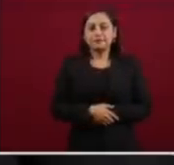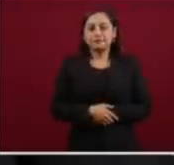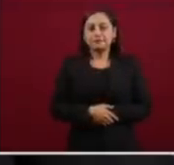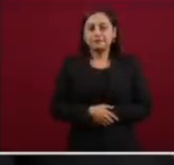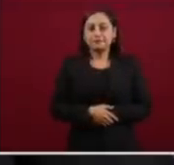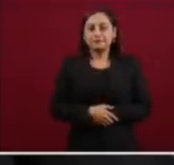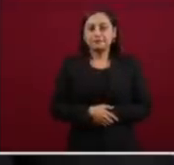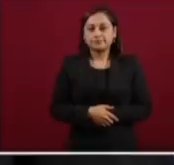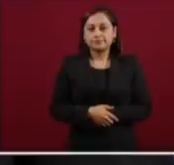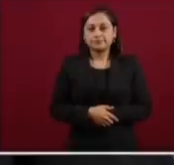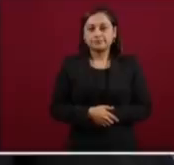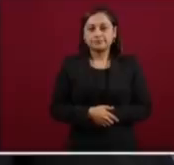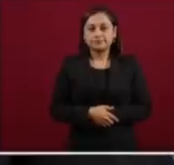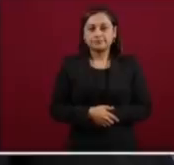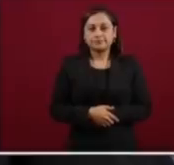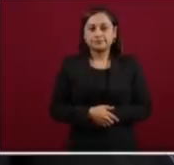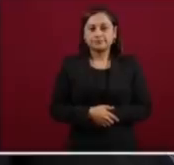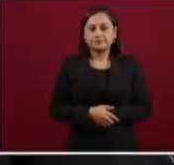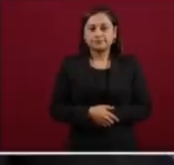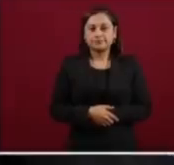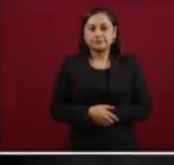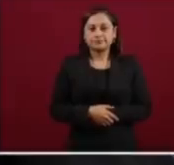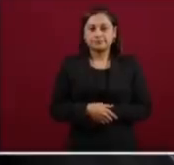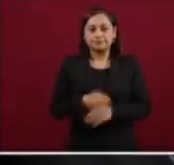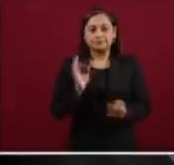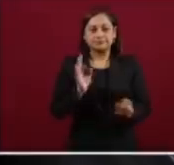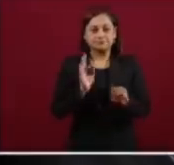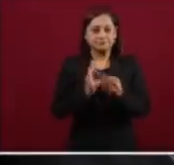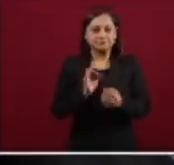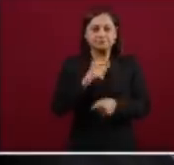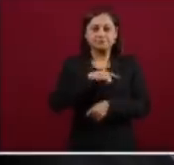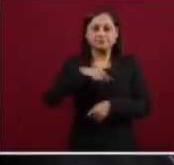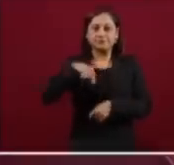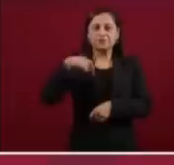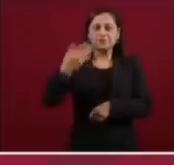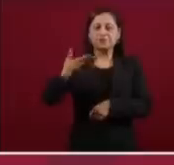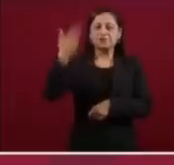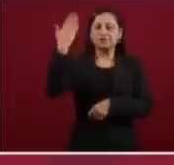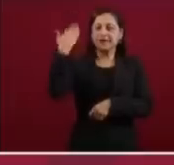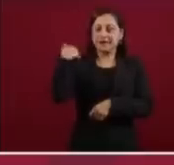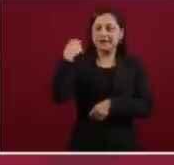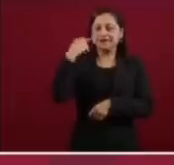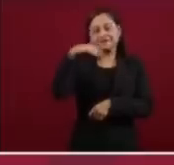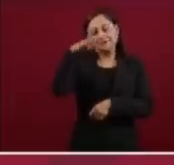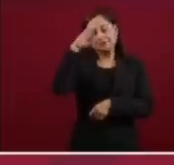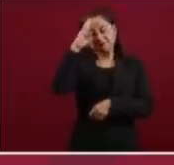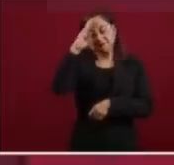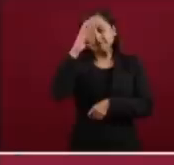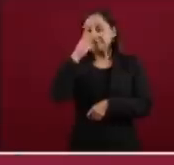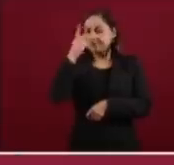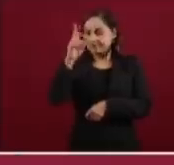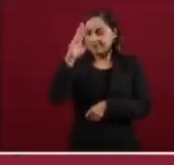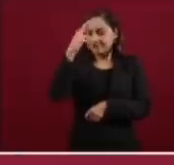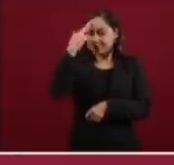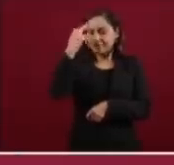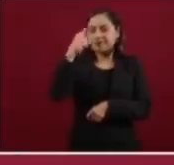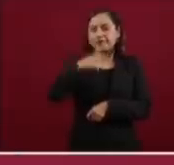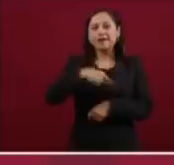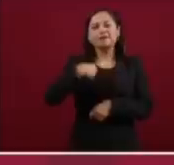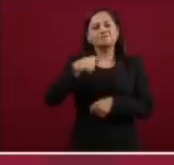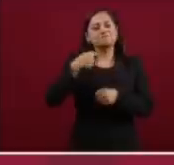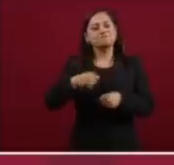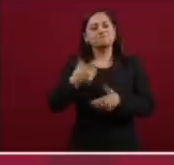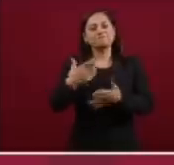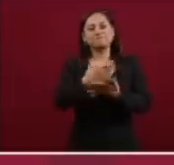pues el pronóstico que hicimos de que iban a ser los campeones de la serie mundial